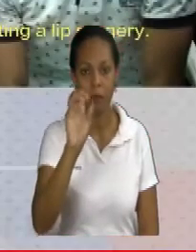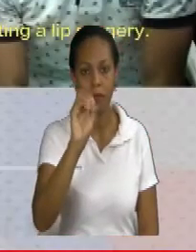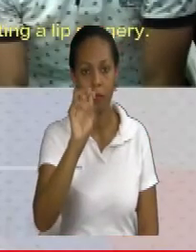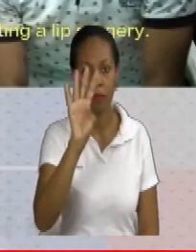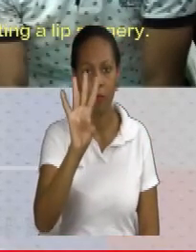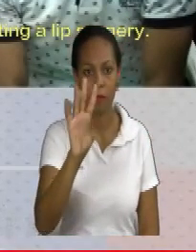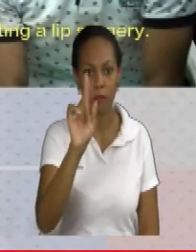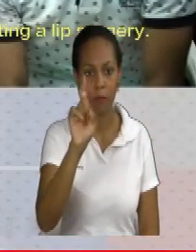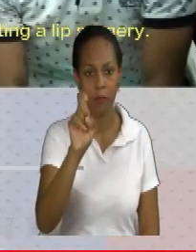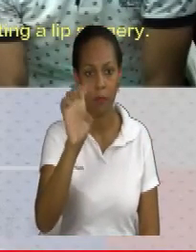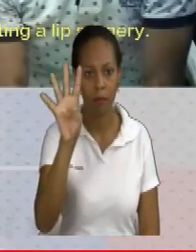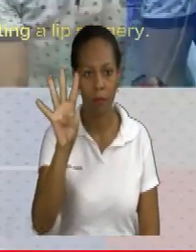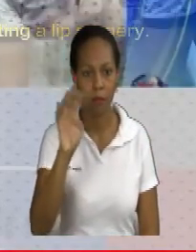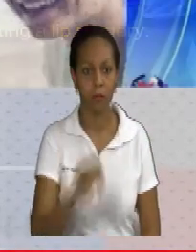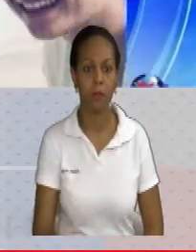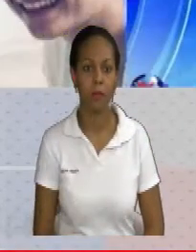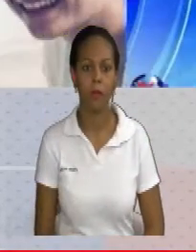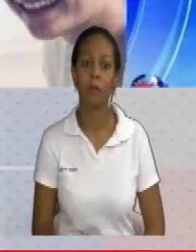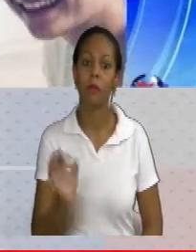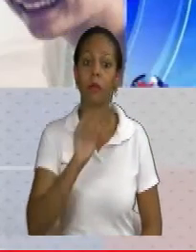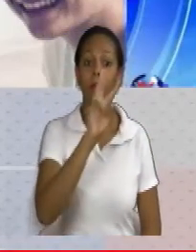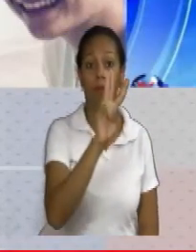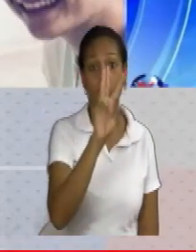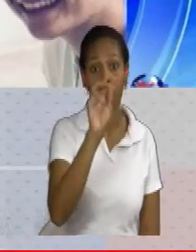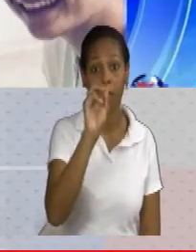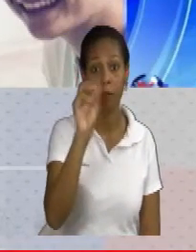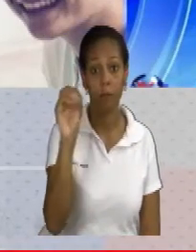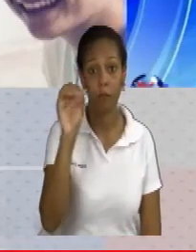312-1523-0464 y el número